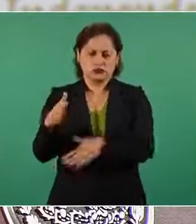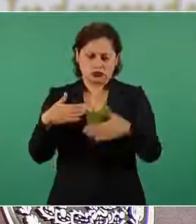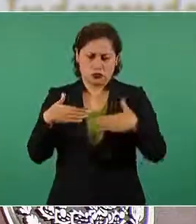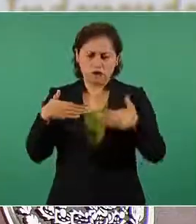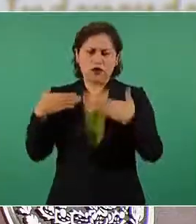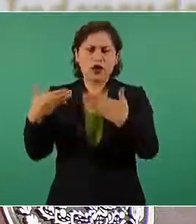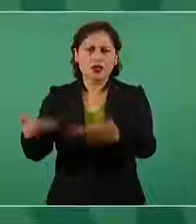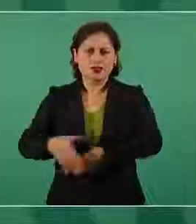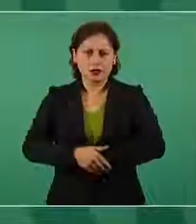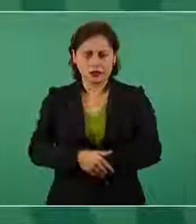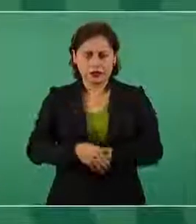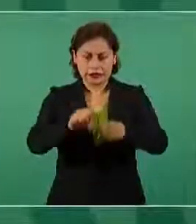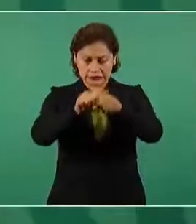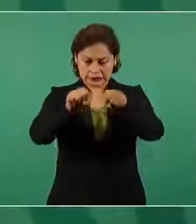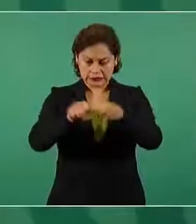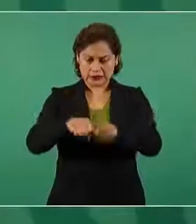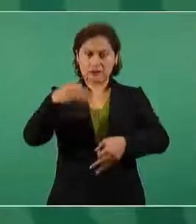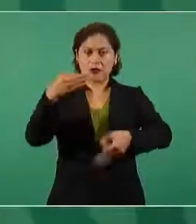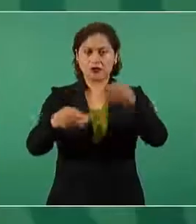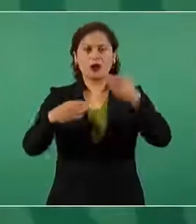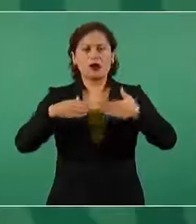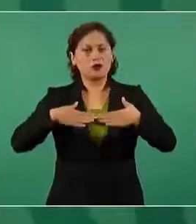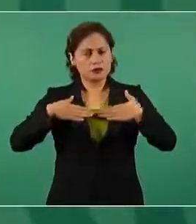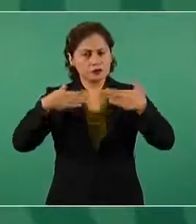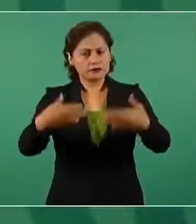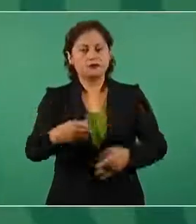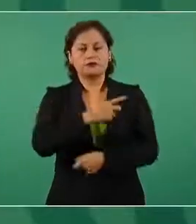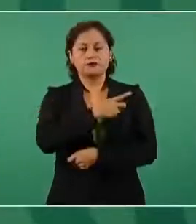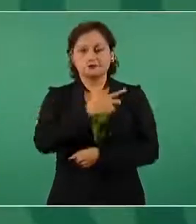Judicial, de que